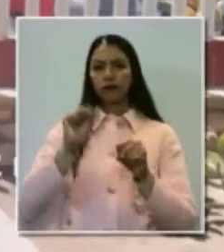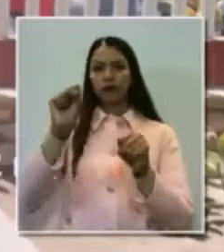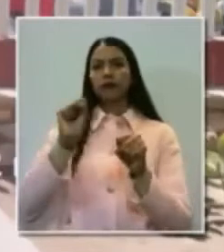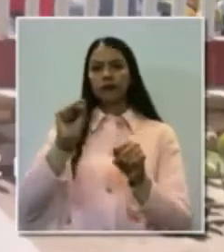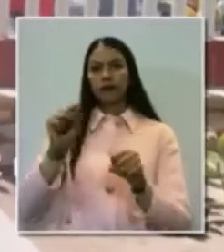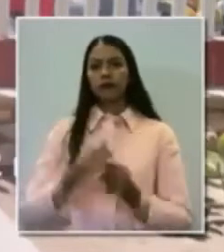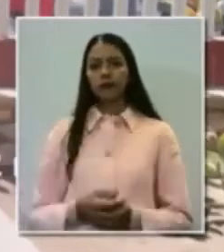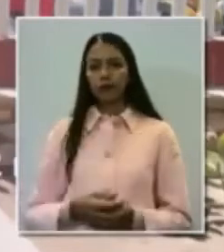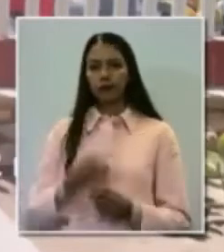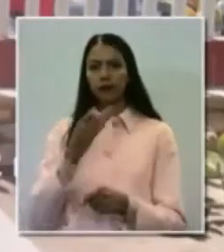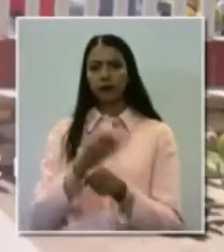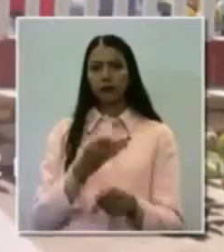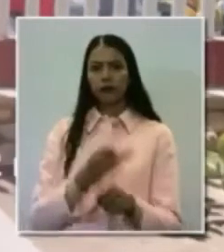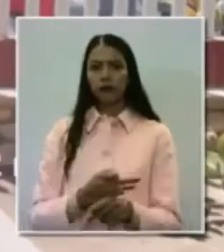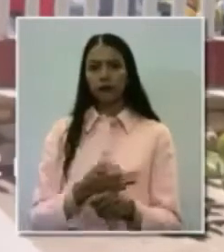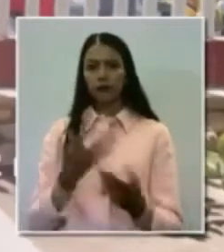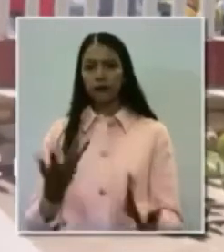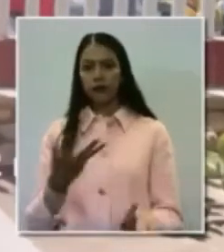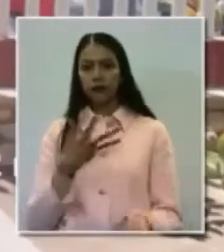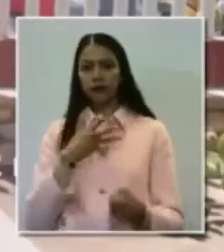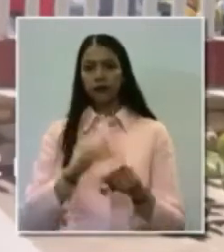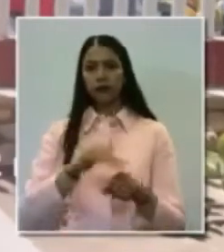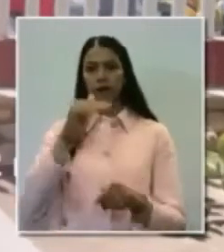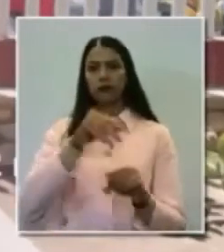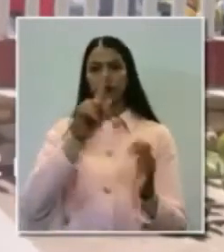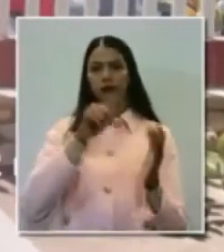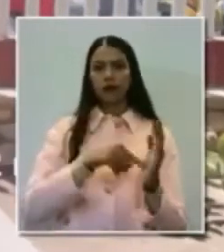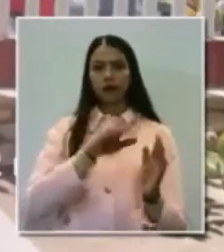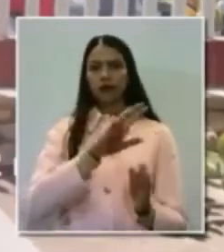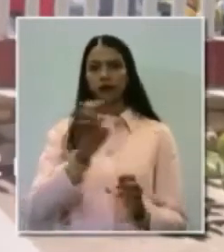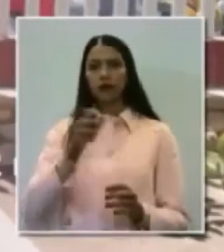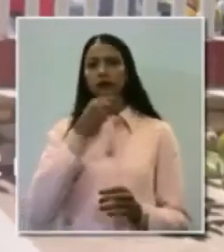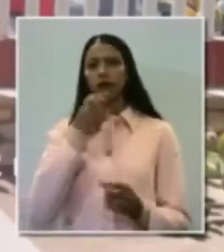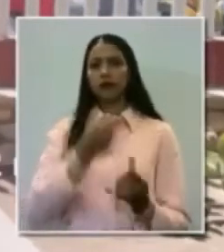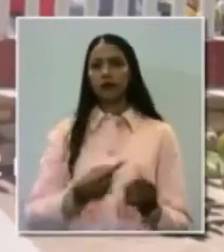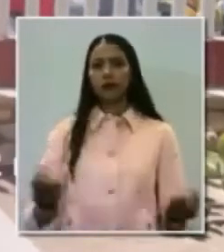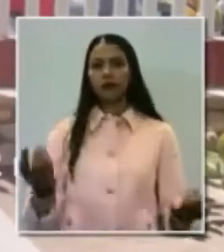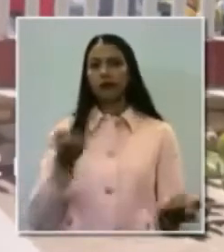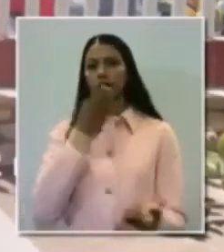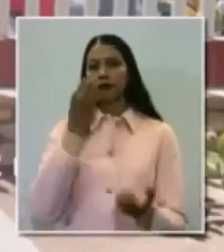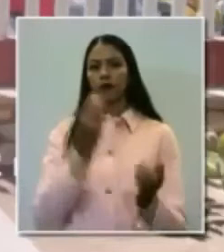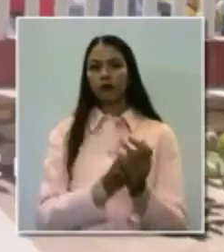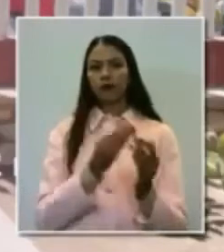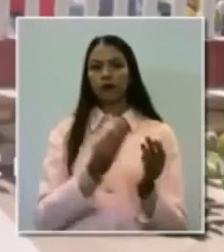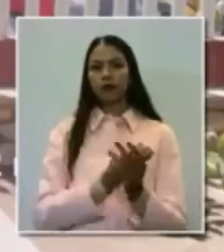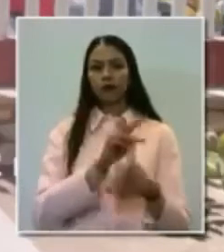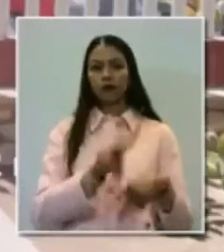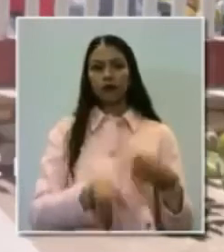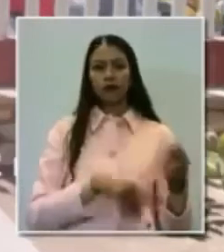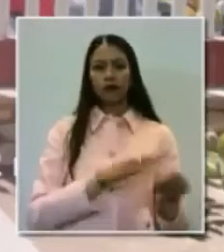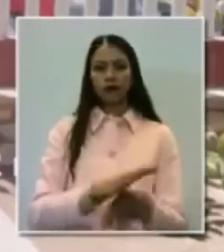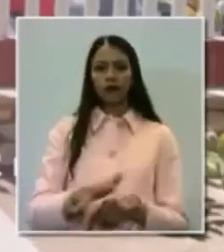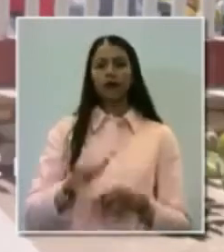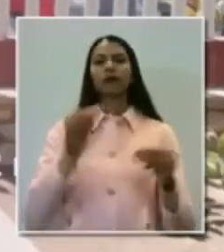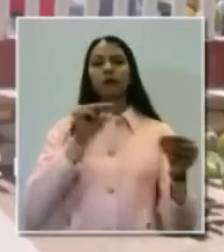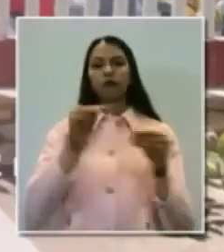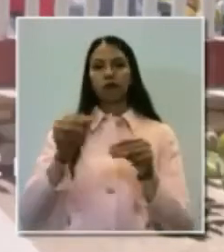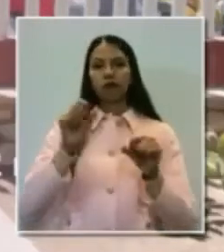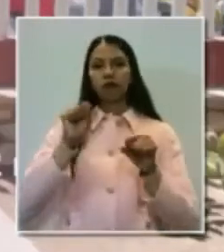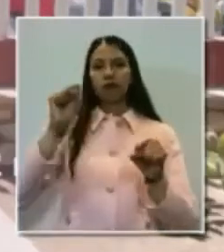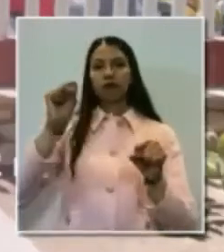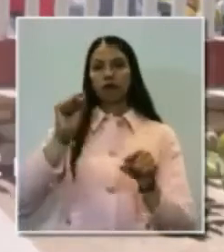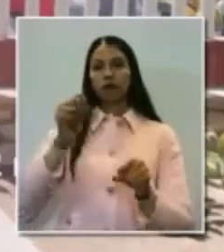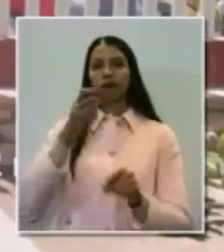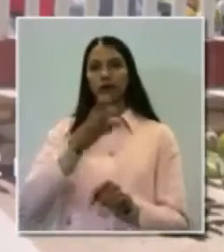es actualmente pues tenemos más de 1,500 menores sin clases presenciales a causa de las movilizaciones sindicales. Esto